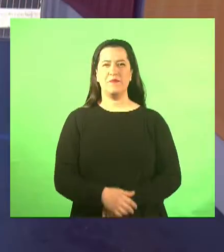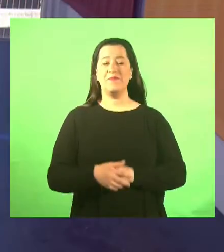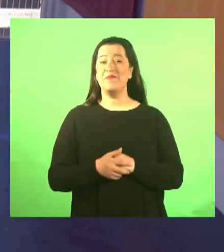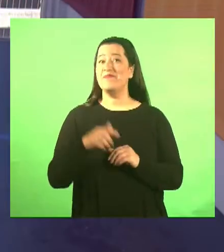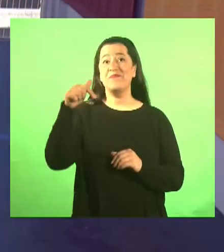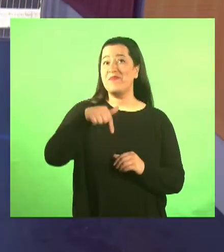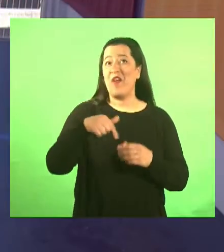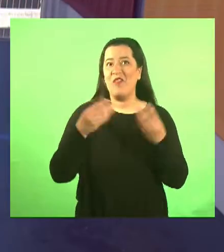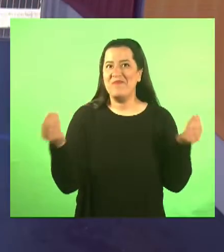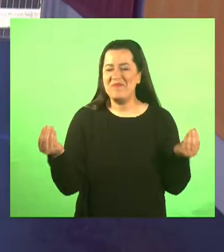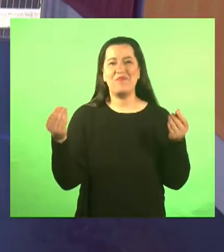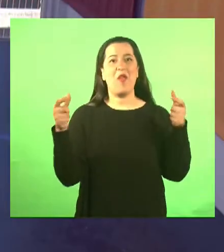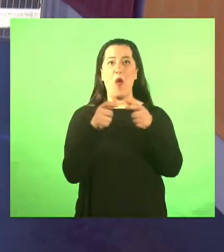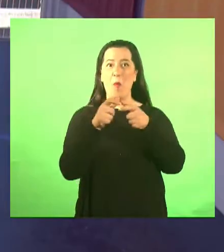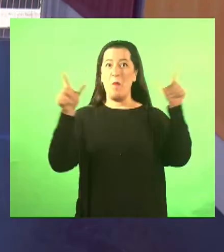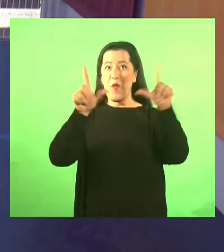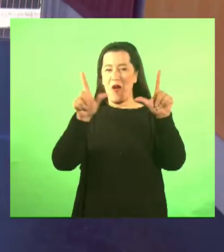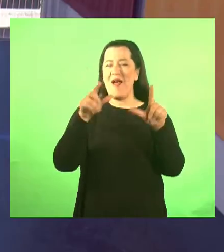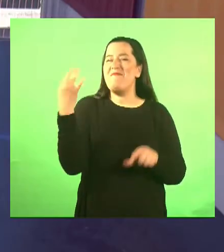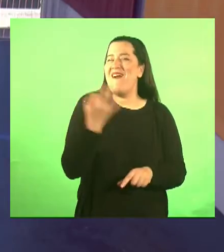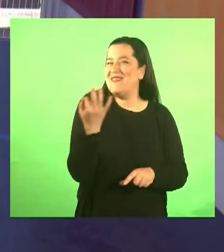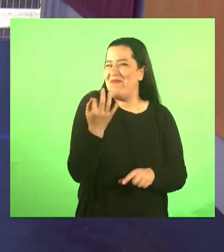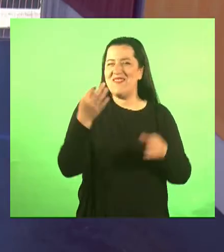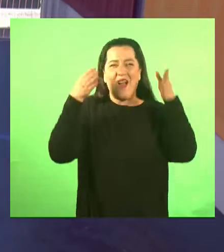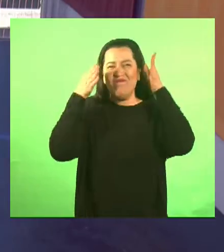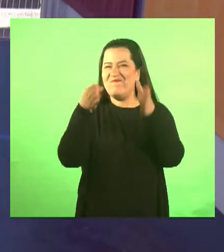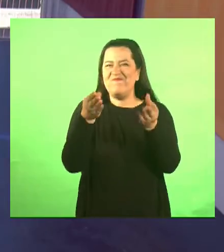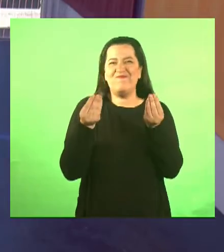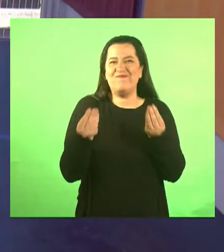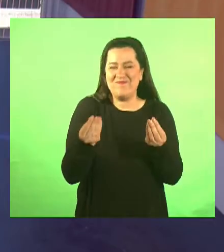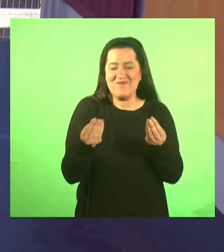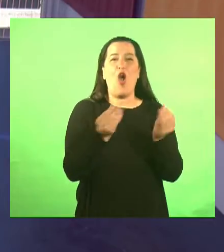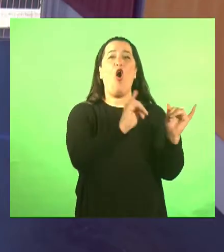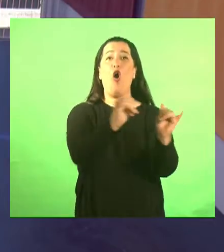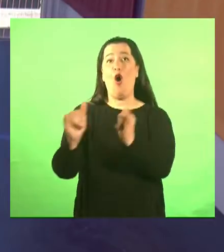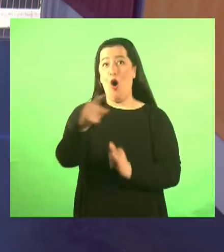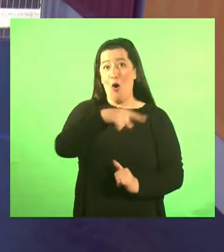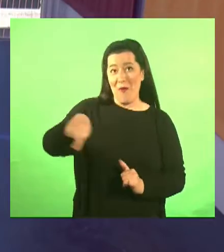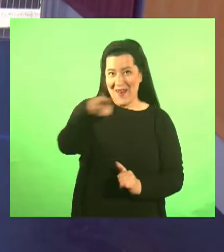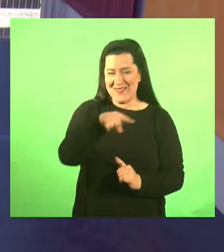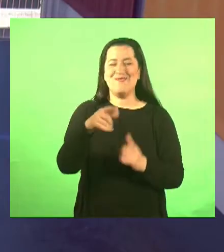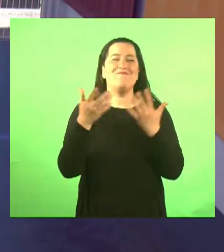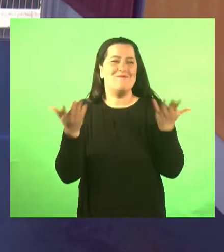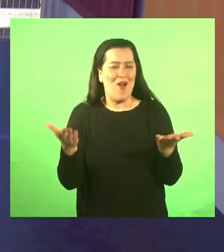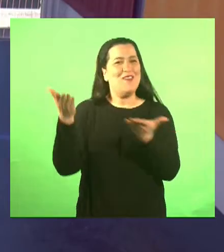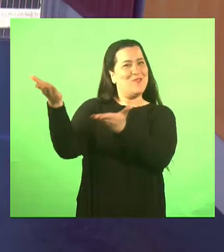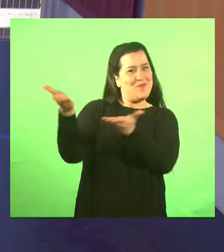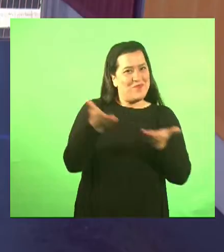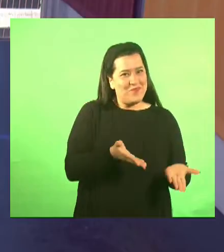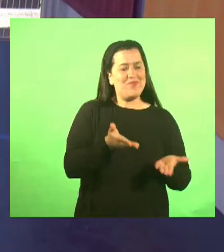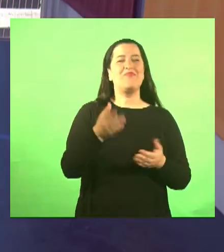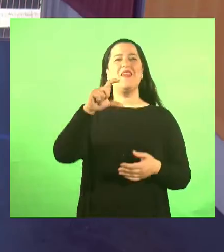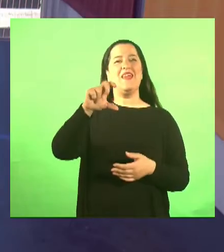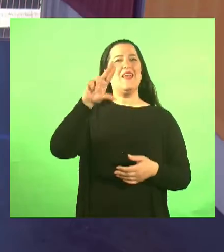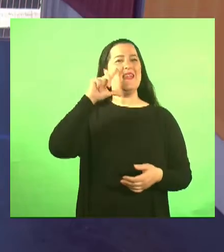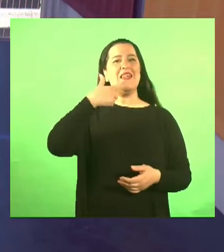Y hoy tenemos un programa muy especial dedicado a la juventud, podríamos decir, y por eso invitamos al piso a